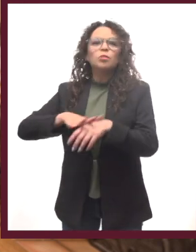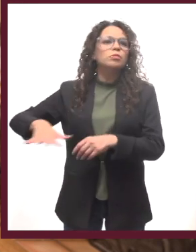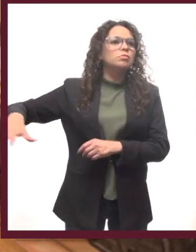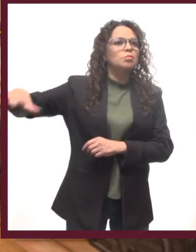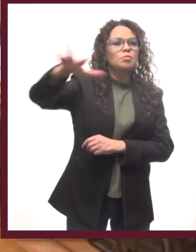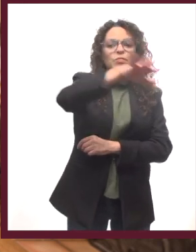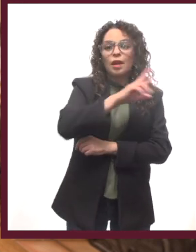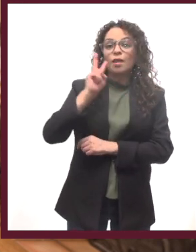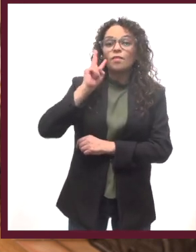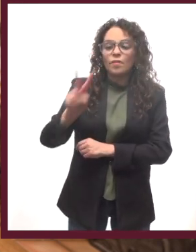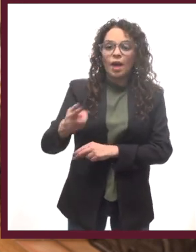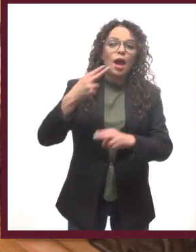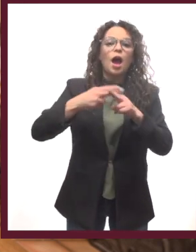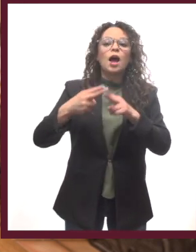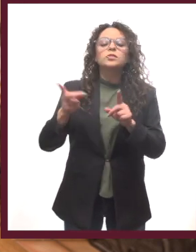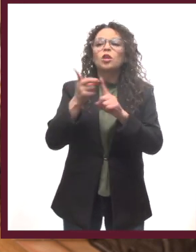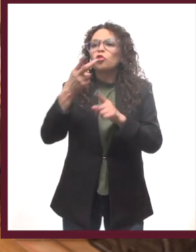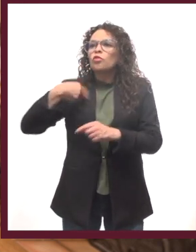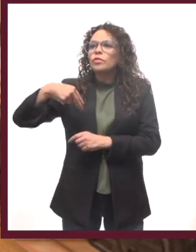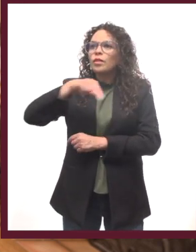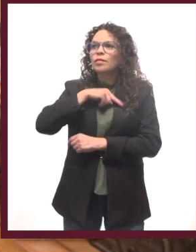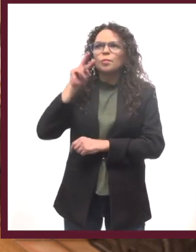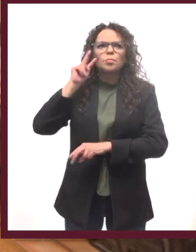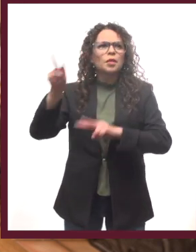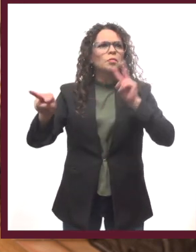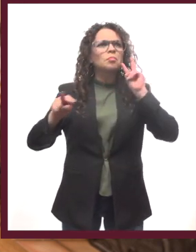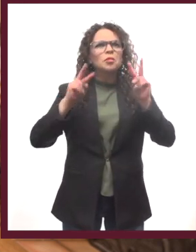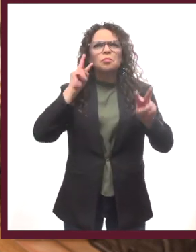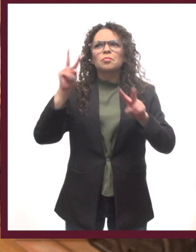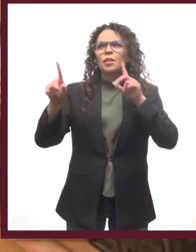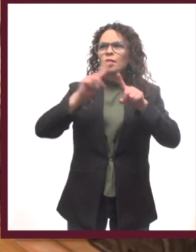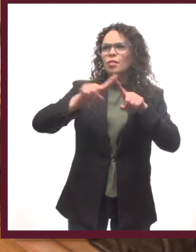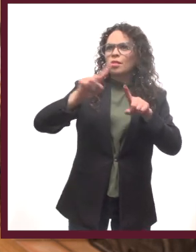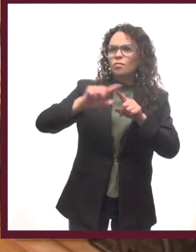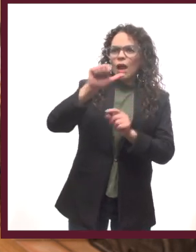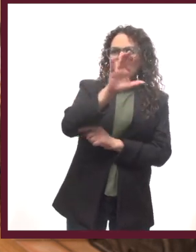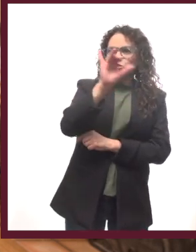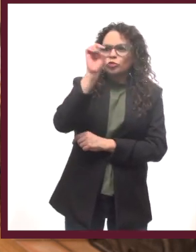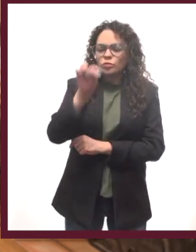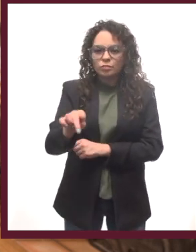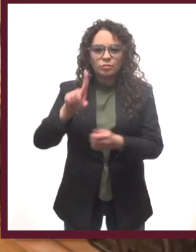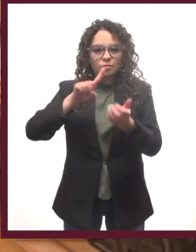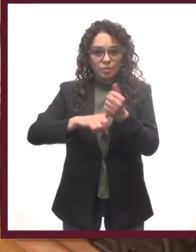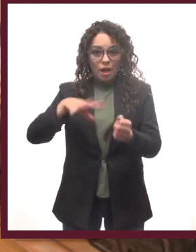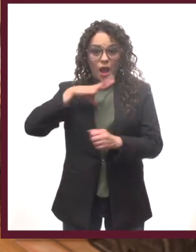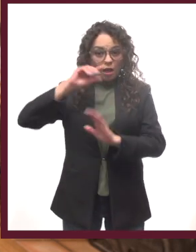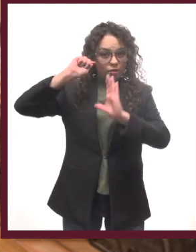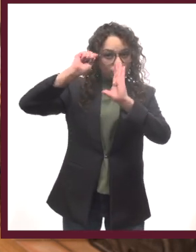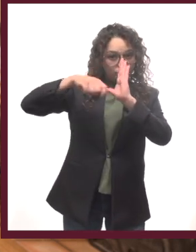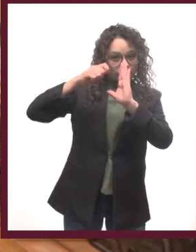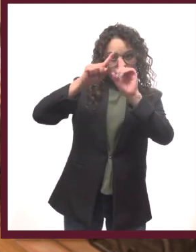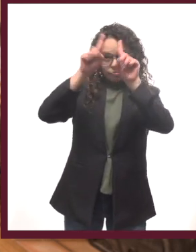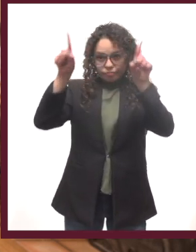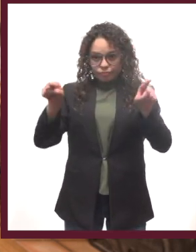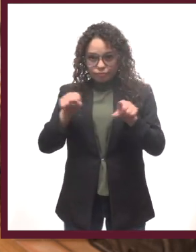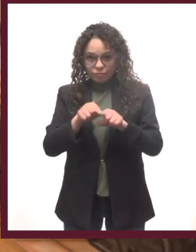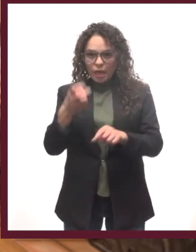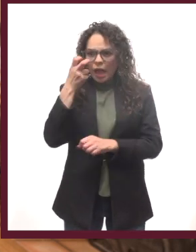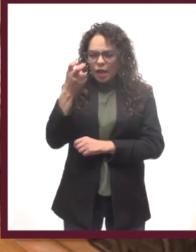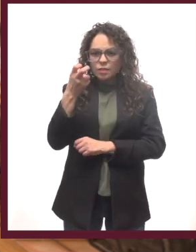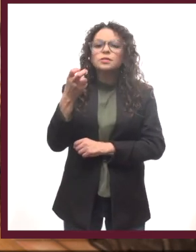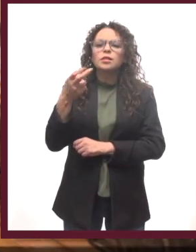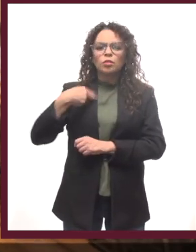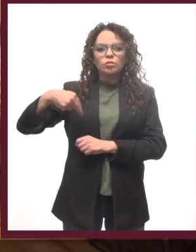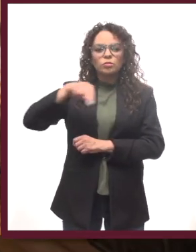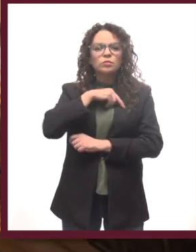ambiente, hasta el punto de vista desde donde observamos la acción y la relación entre los elementos a cuadro.